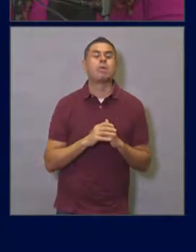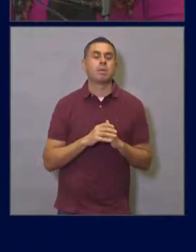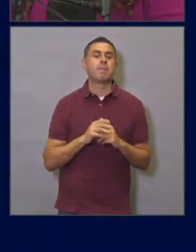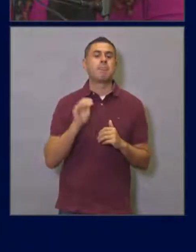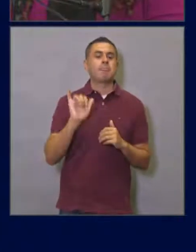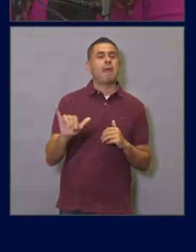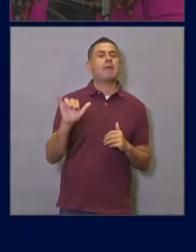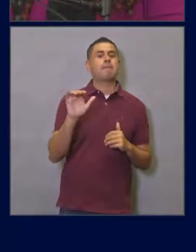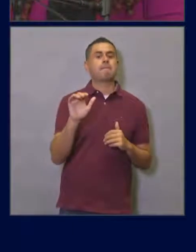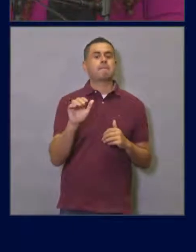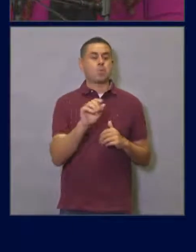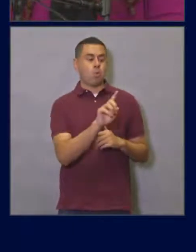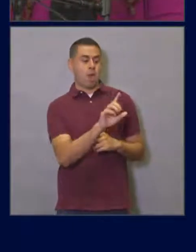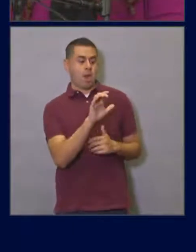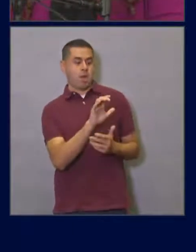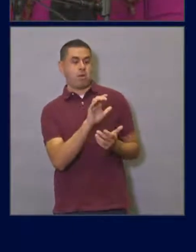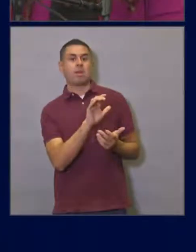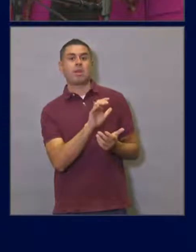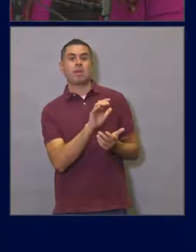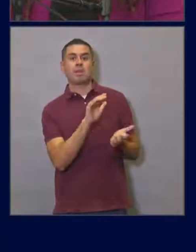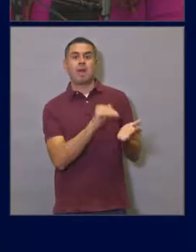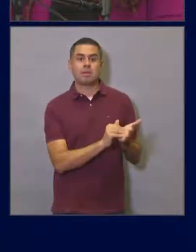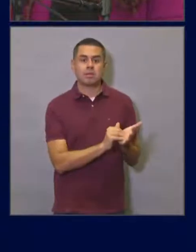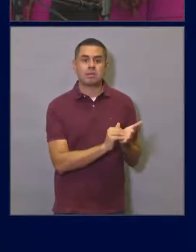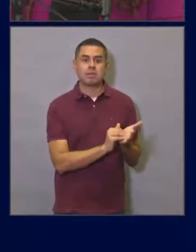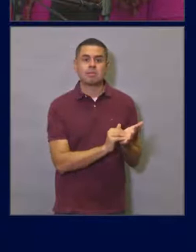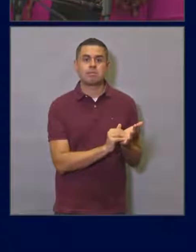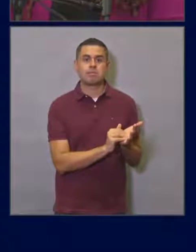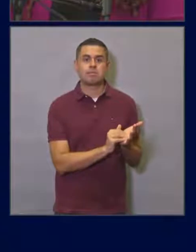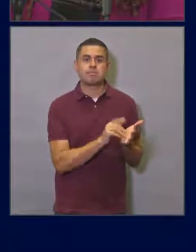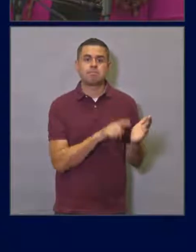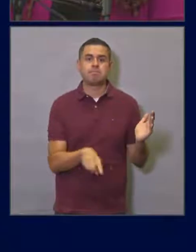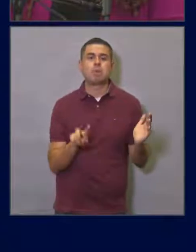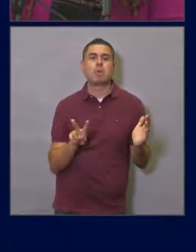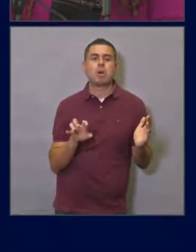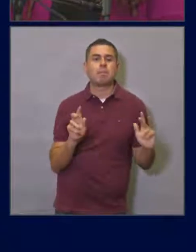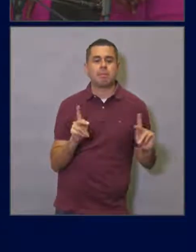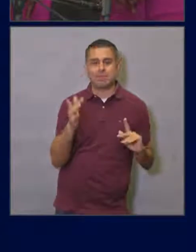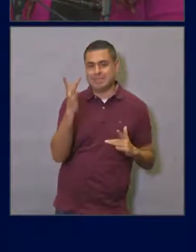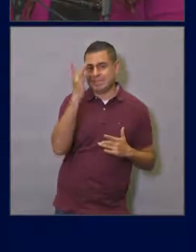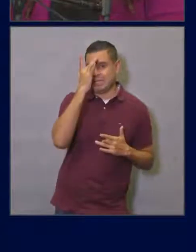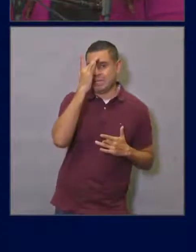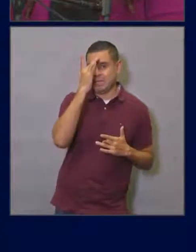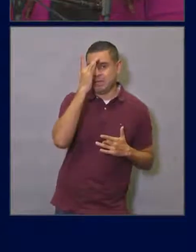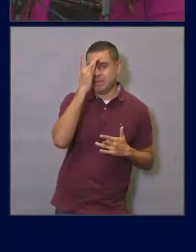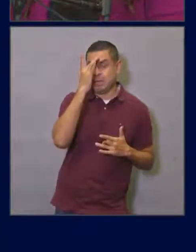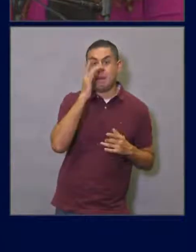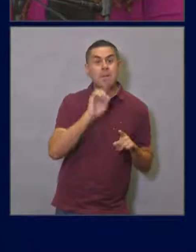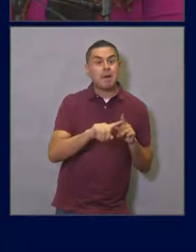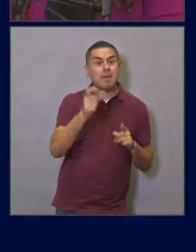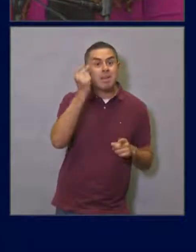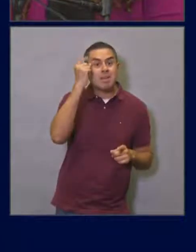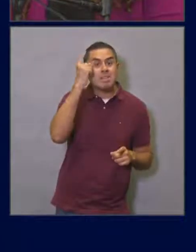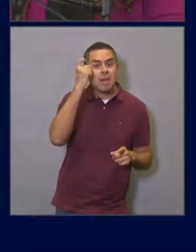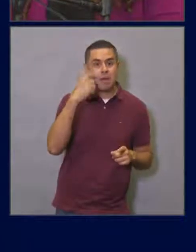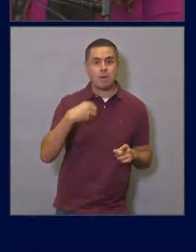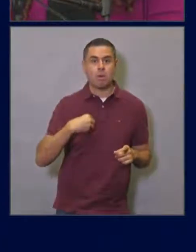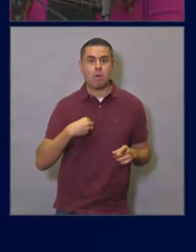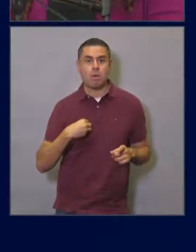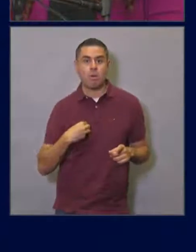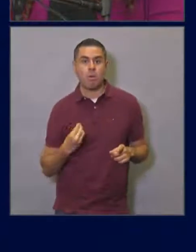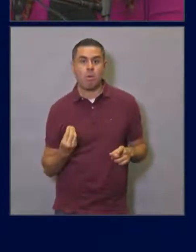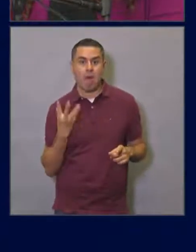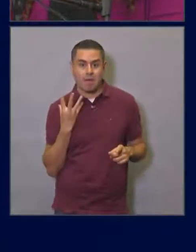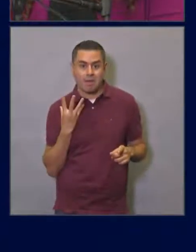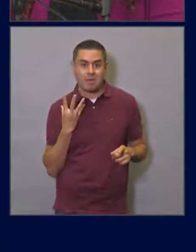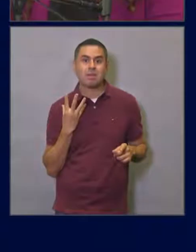de 200 por cada 100,000 personas. Esto fue aproximadamente 4 veces más alta que la de los residentes